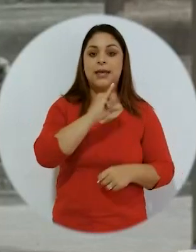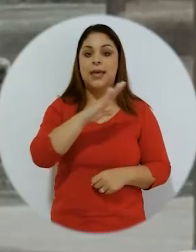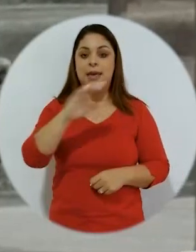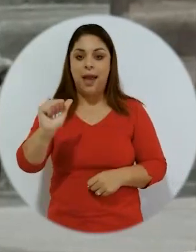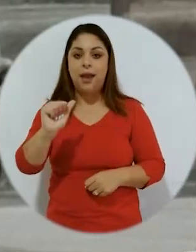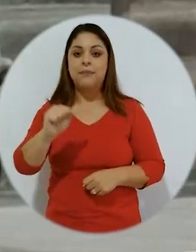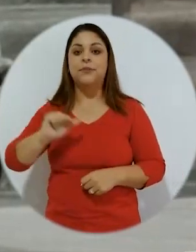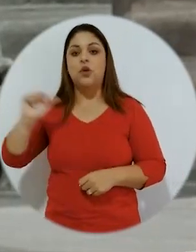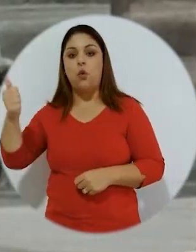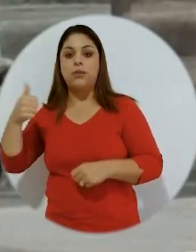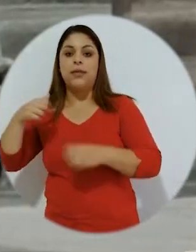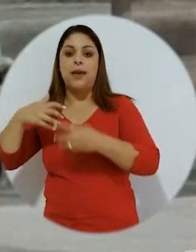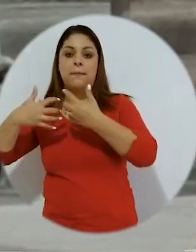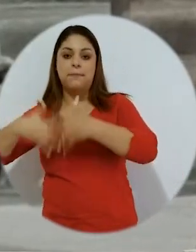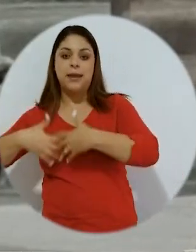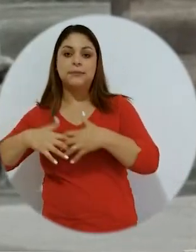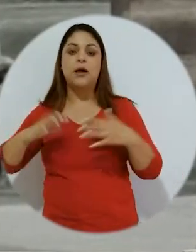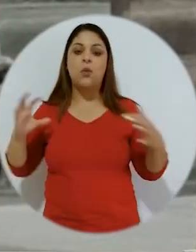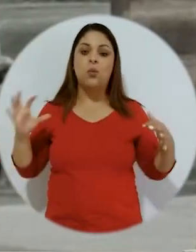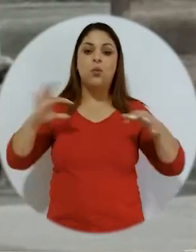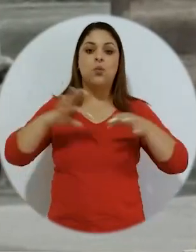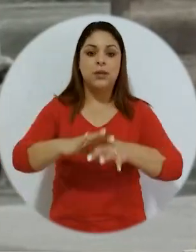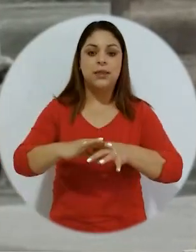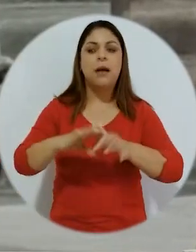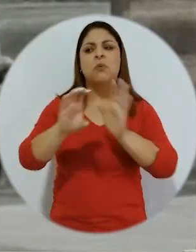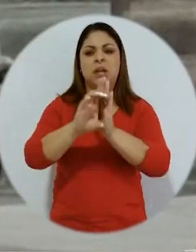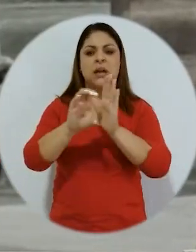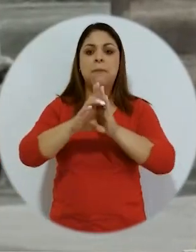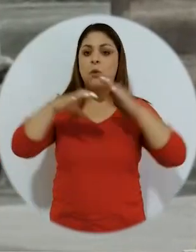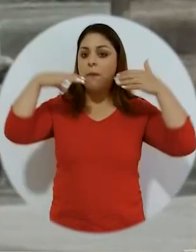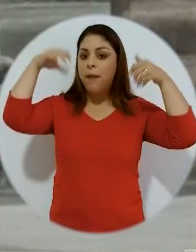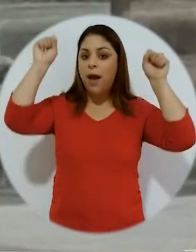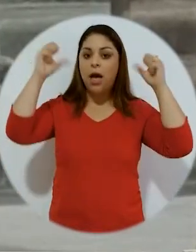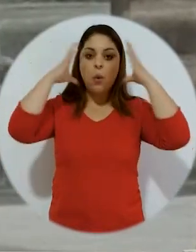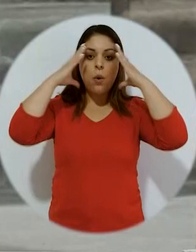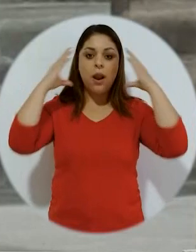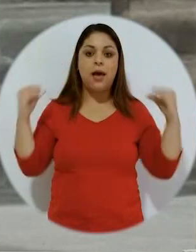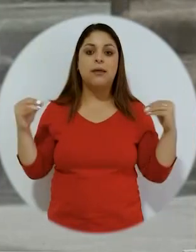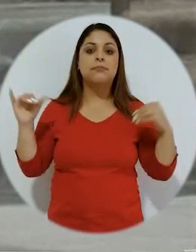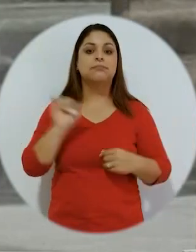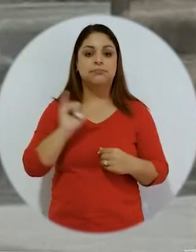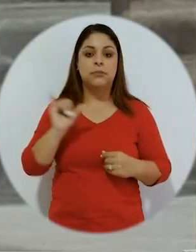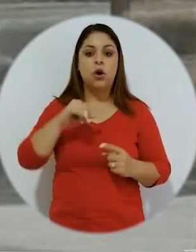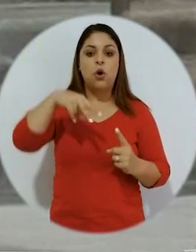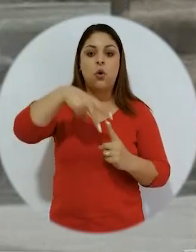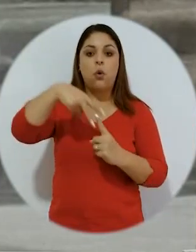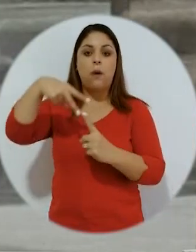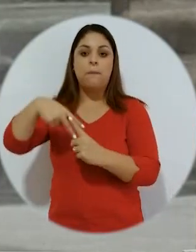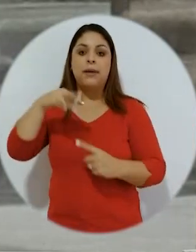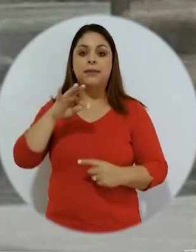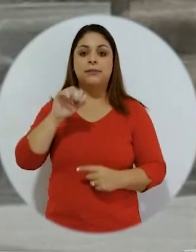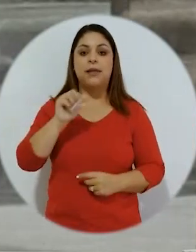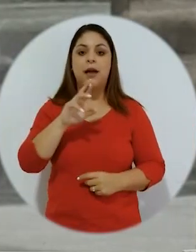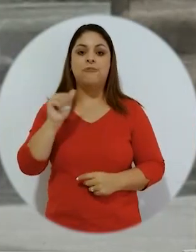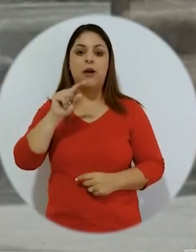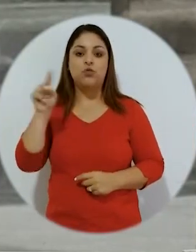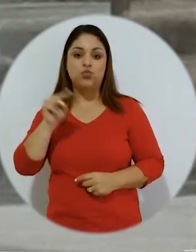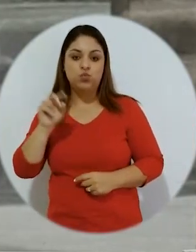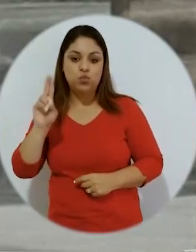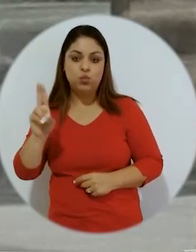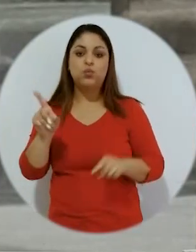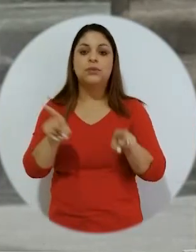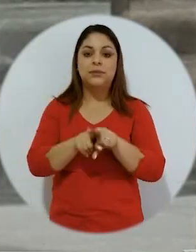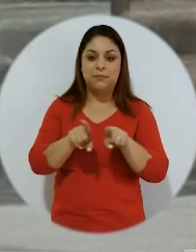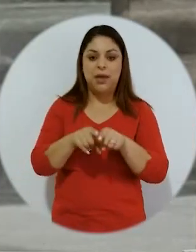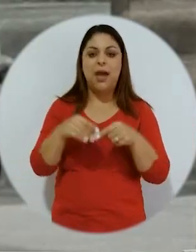Hub de Biomateriales, junto a otros actores como la Embajada de Holanda, Copetarrazú y Impact Hub y